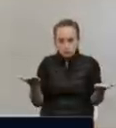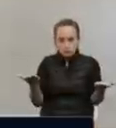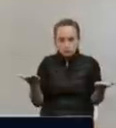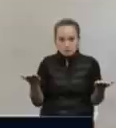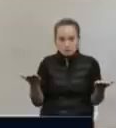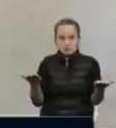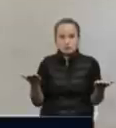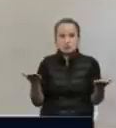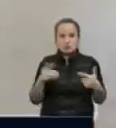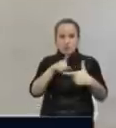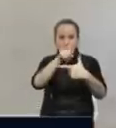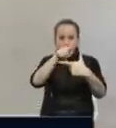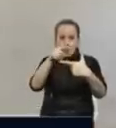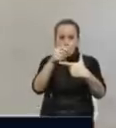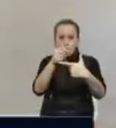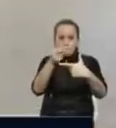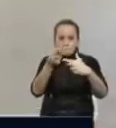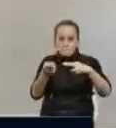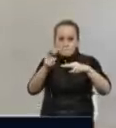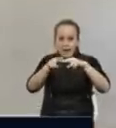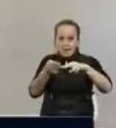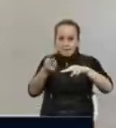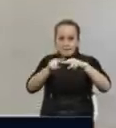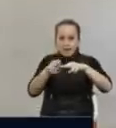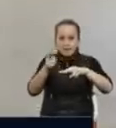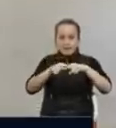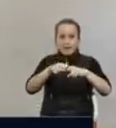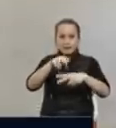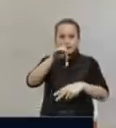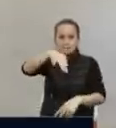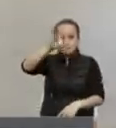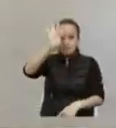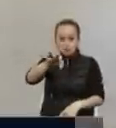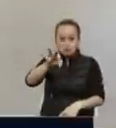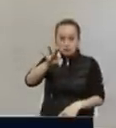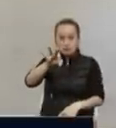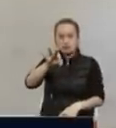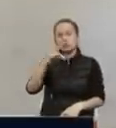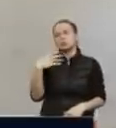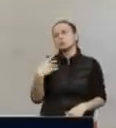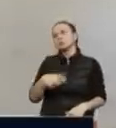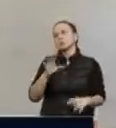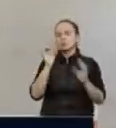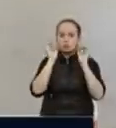tuvieron un incremento, por lo menos en estos últimos